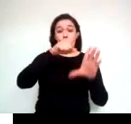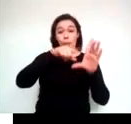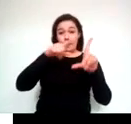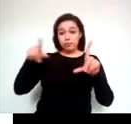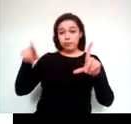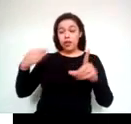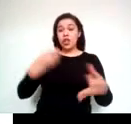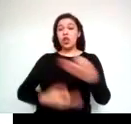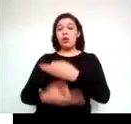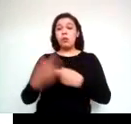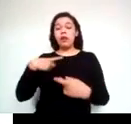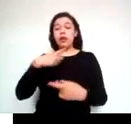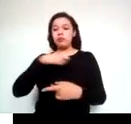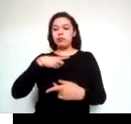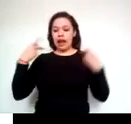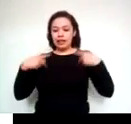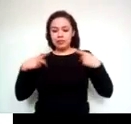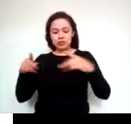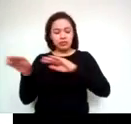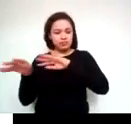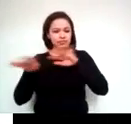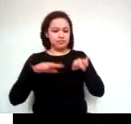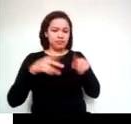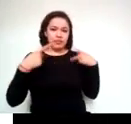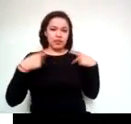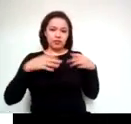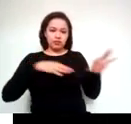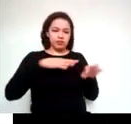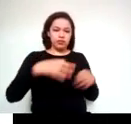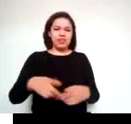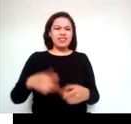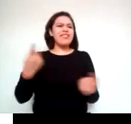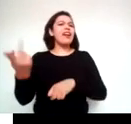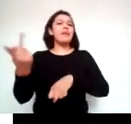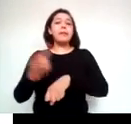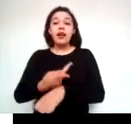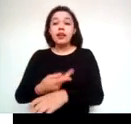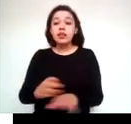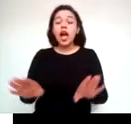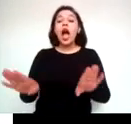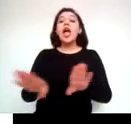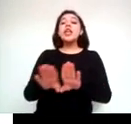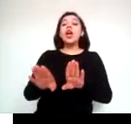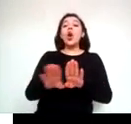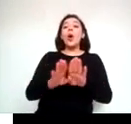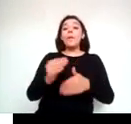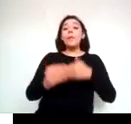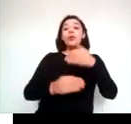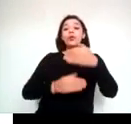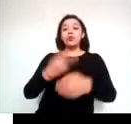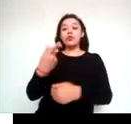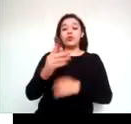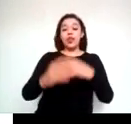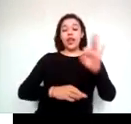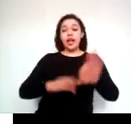que voltear a ver a los empleados y que volteemos a ver el qué les está sucediendo y cómo están desempeñando sus labores